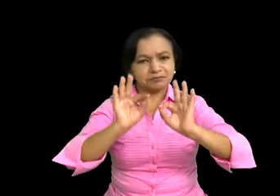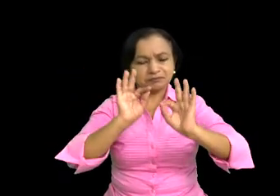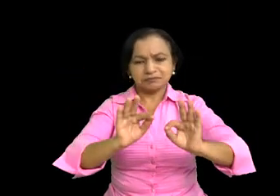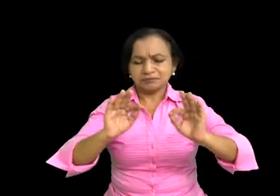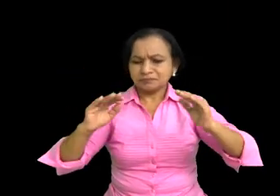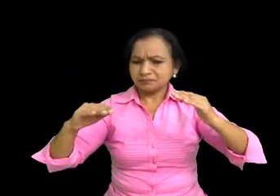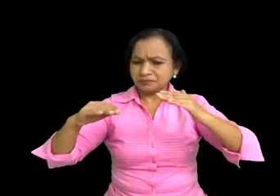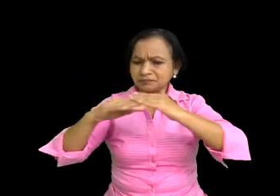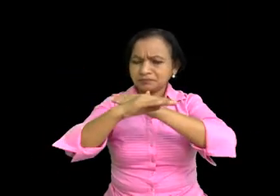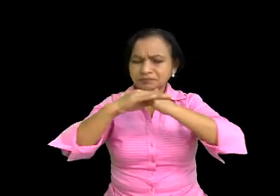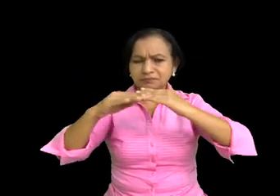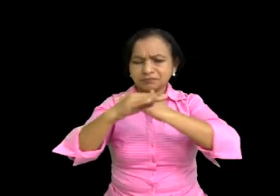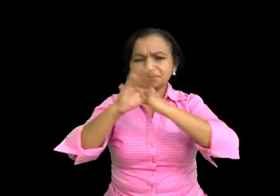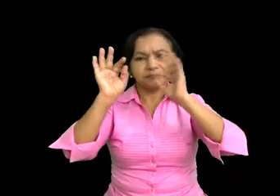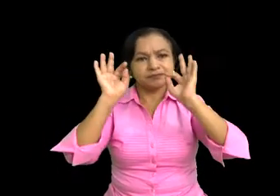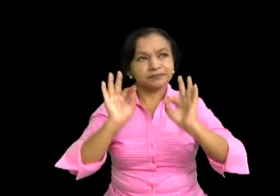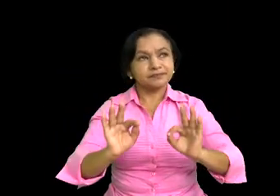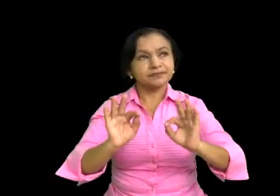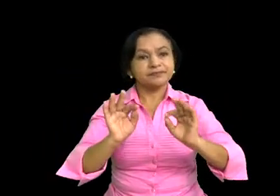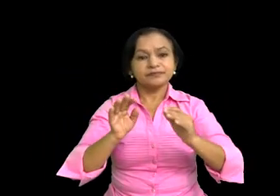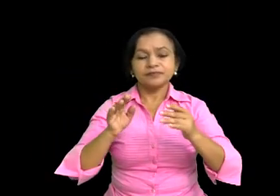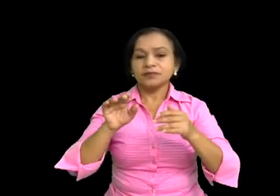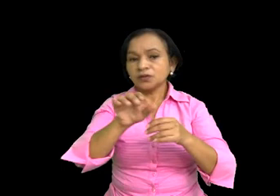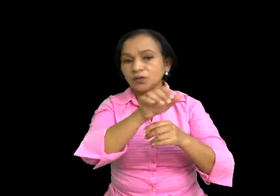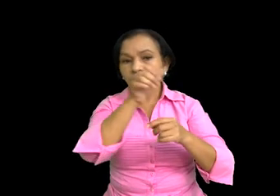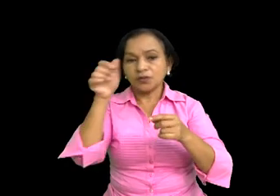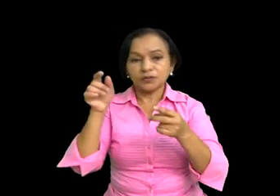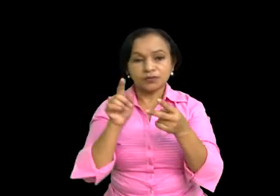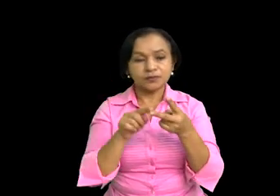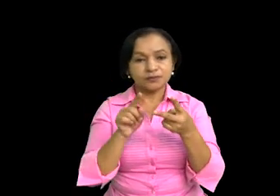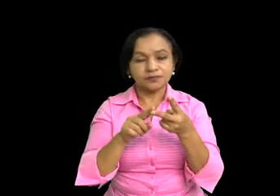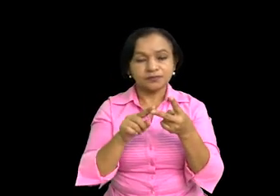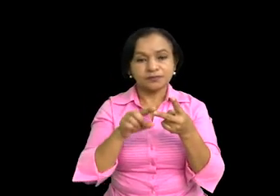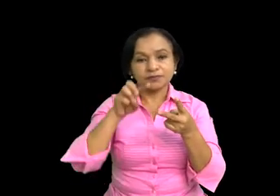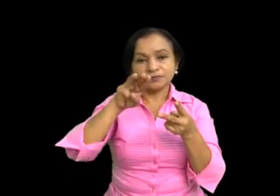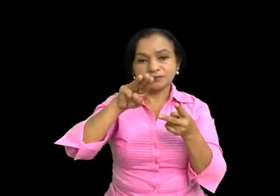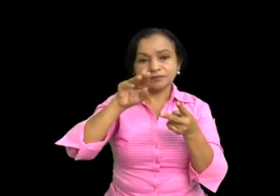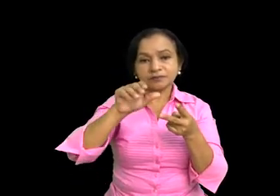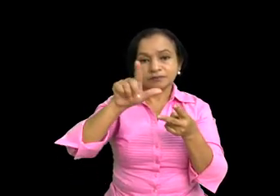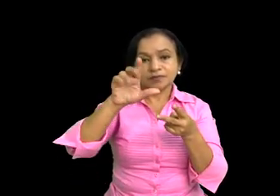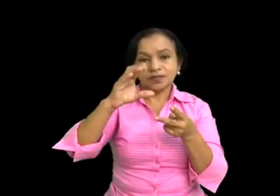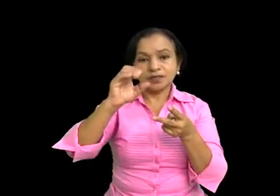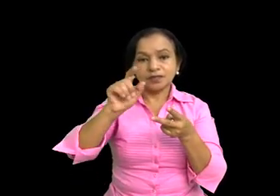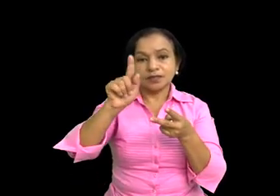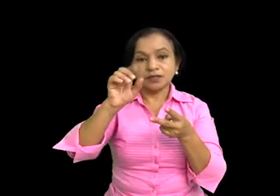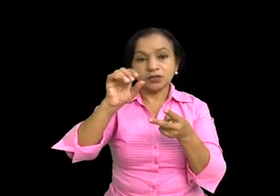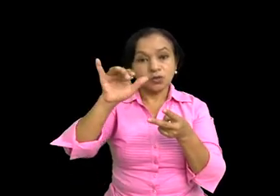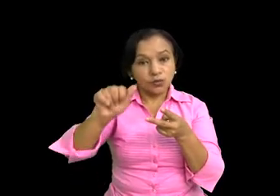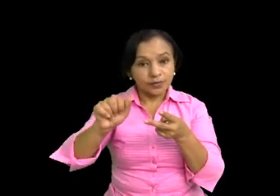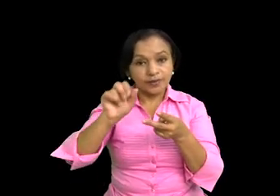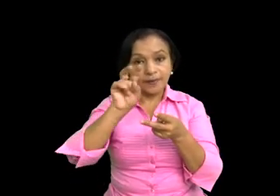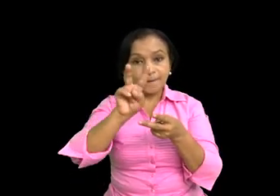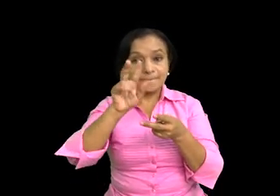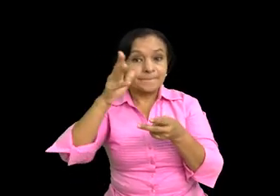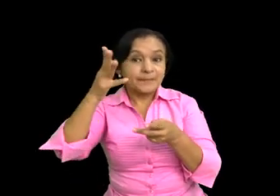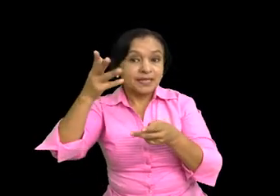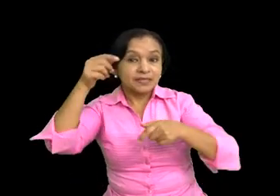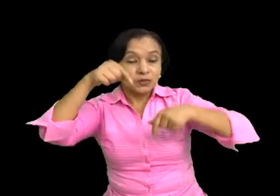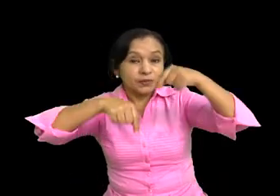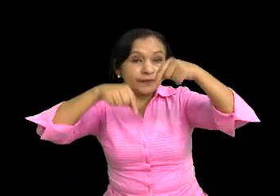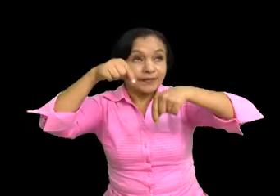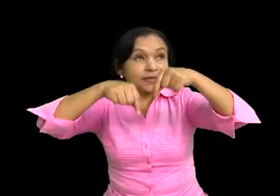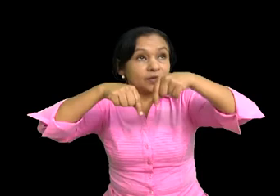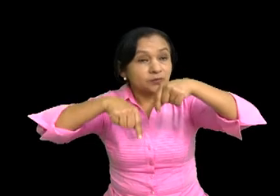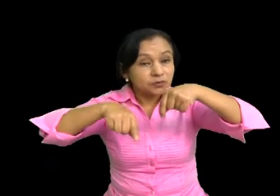atravesarlo con absoluta seguridad. Inauguramos también el proyecto Malacatoya-Victoria de Julio de 29 kilómetros